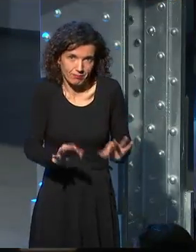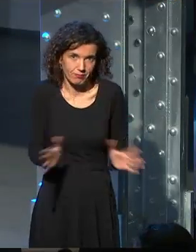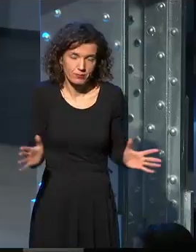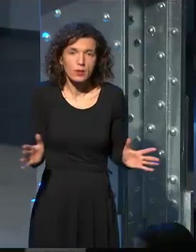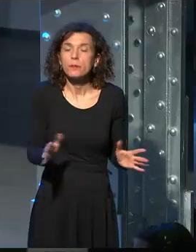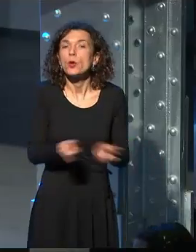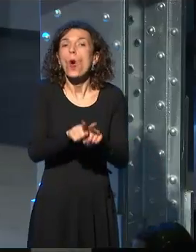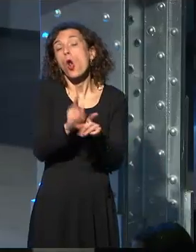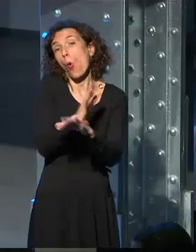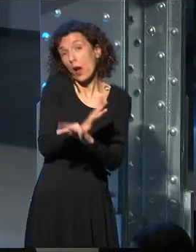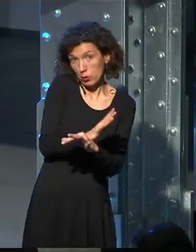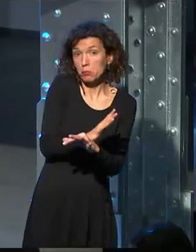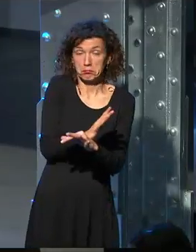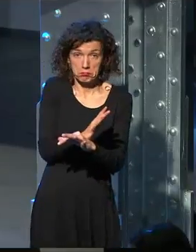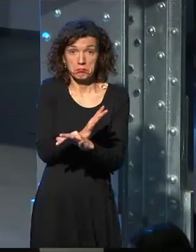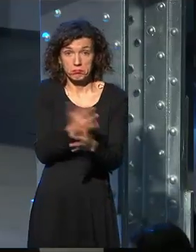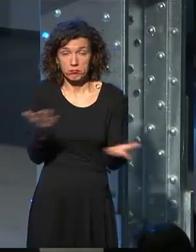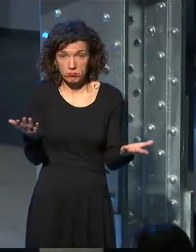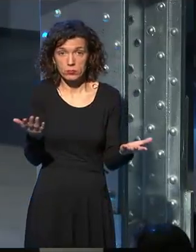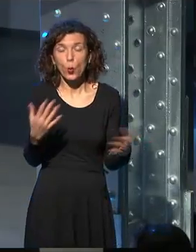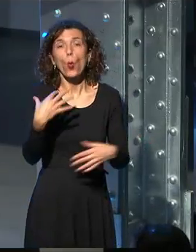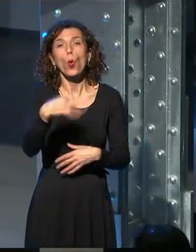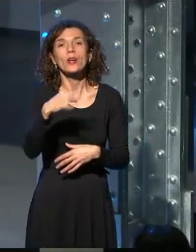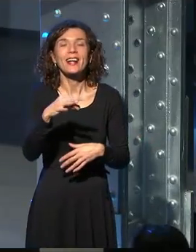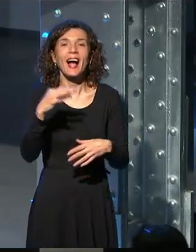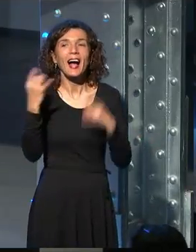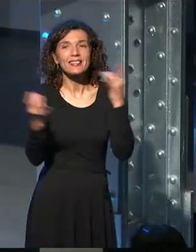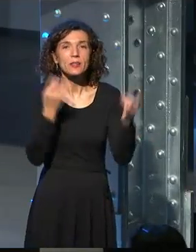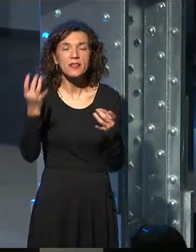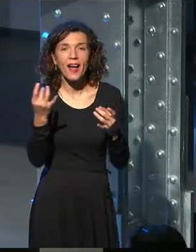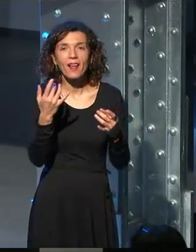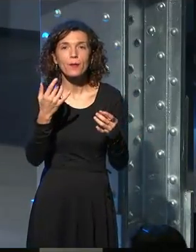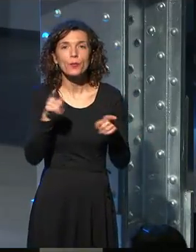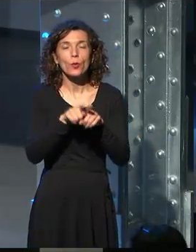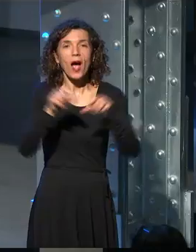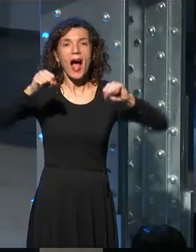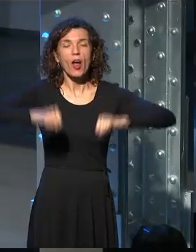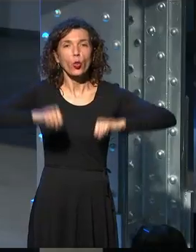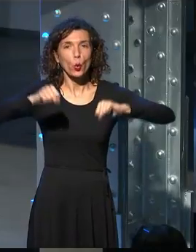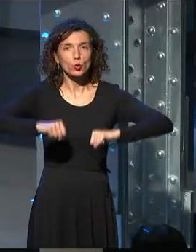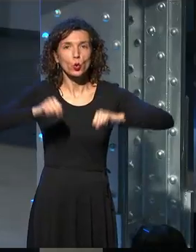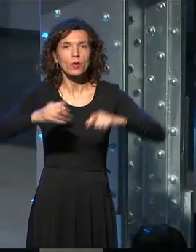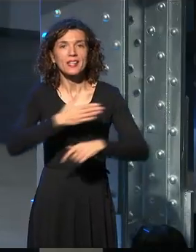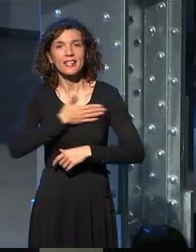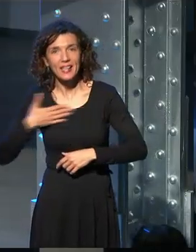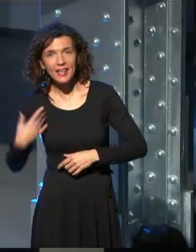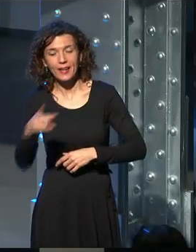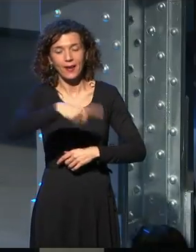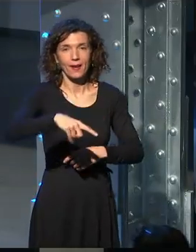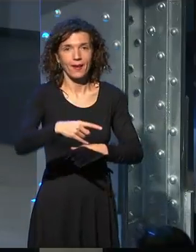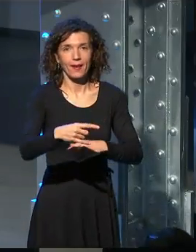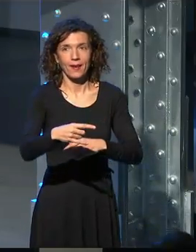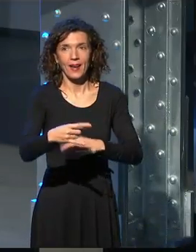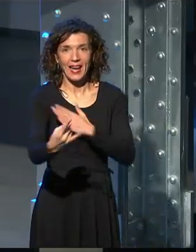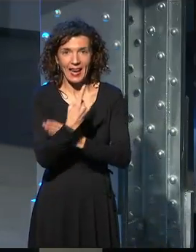pasa es que es un juego, probablemente no es la única actividad en la que un adulto quiere que le engañen y si